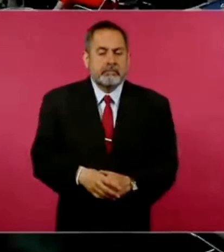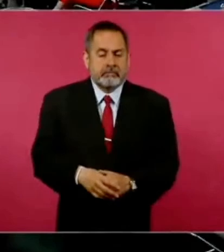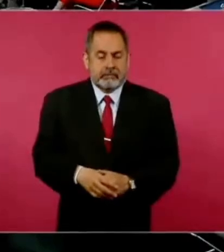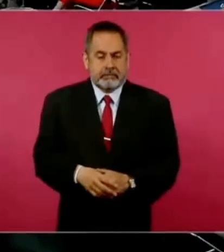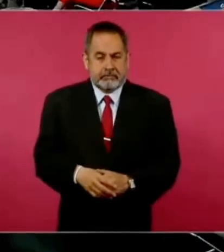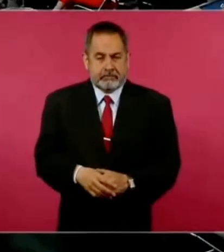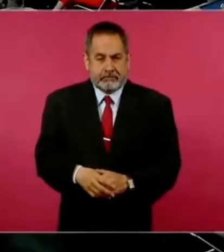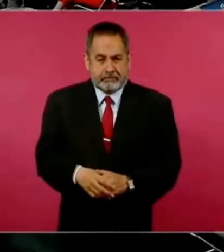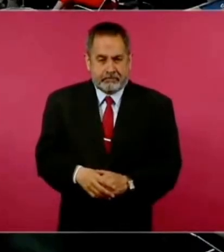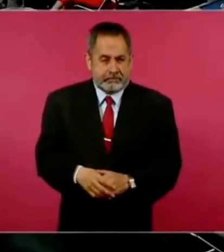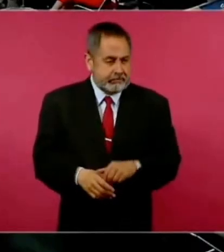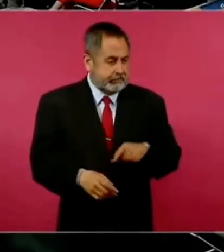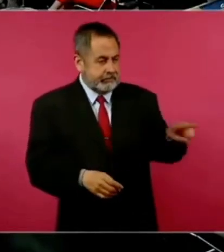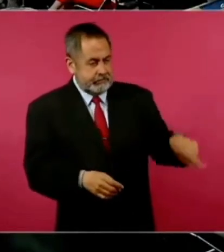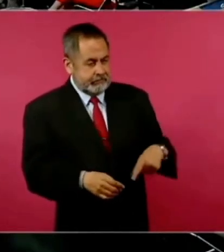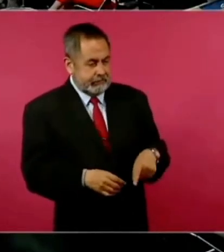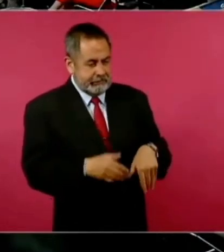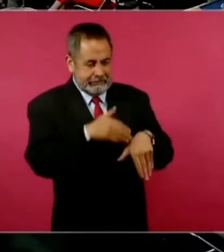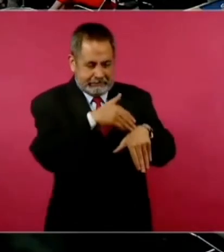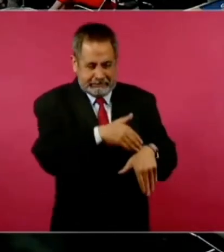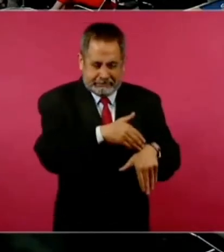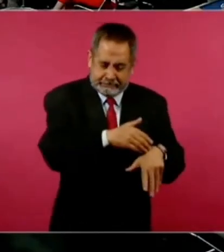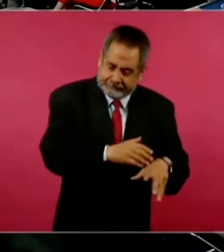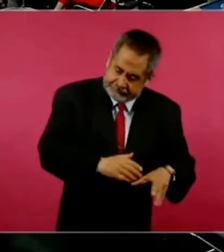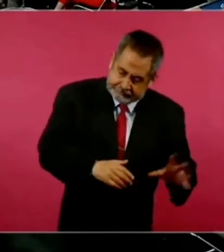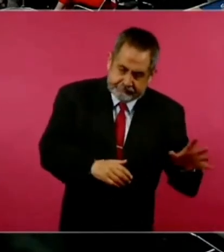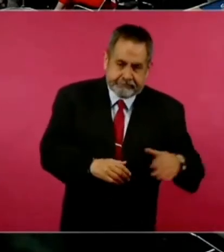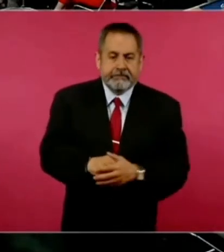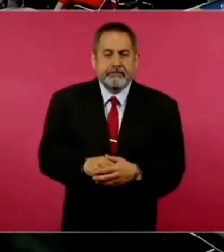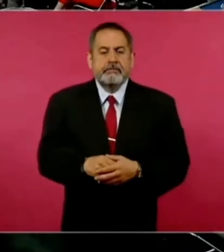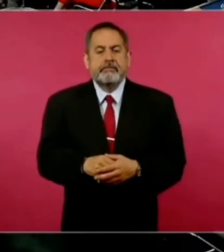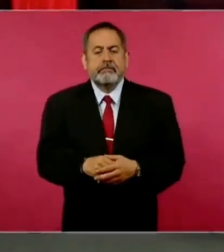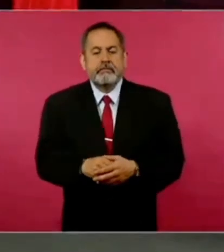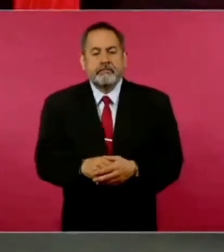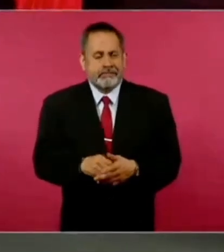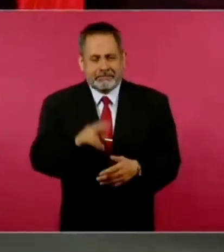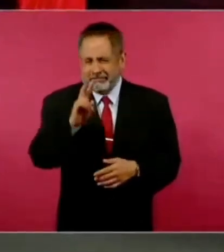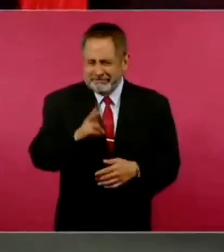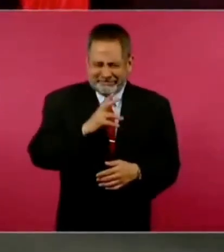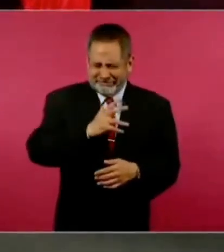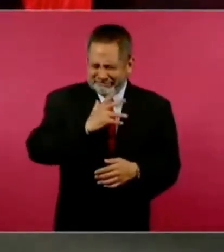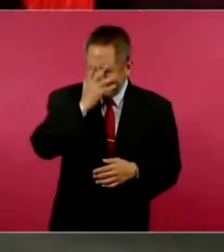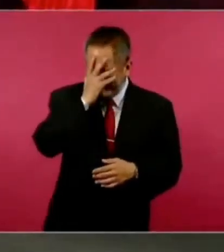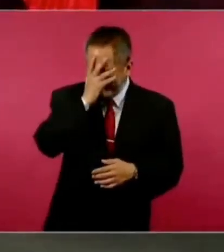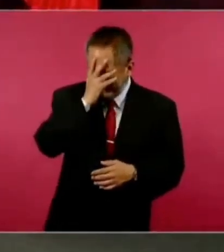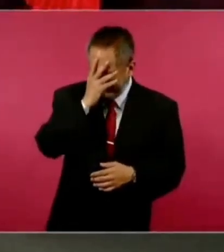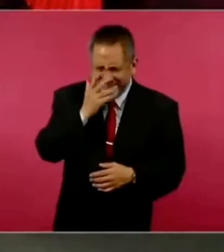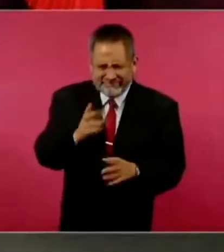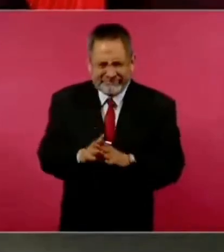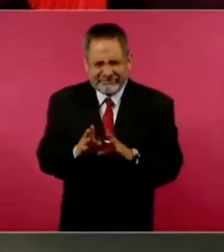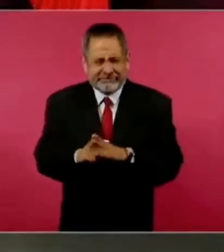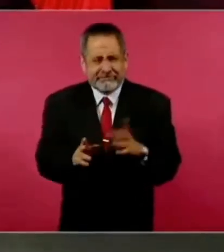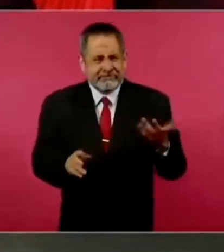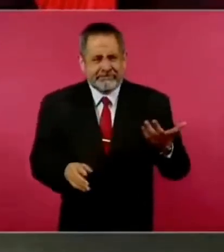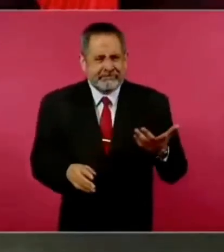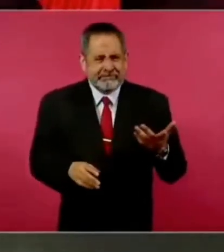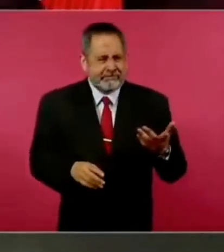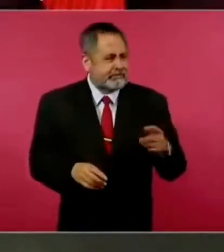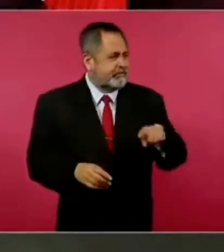después del sometimiento al Ejecutivo vergonzoso del Poder